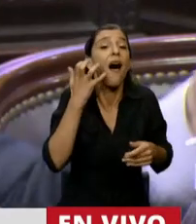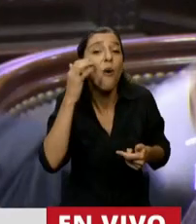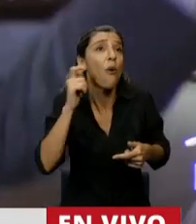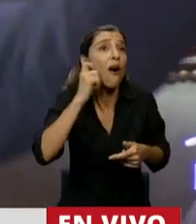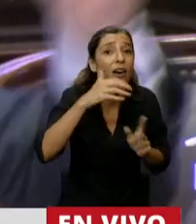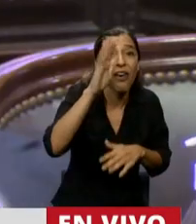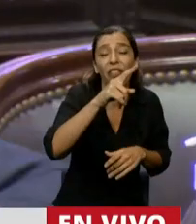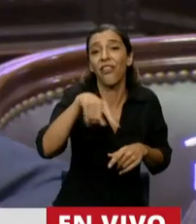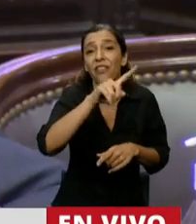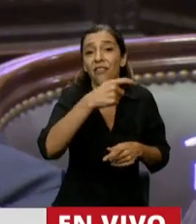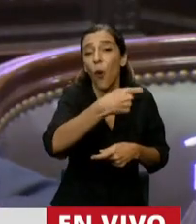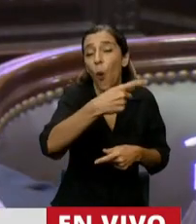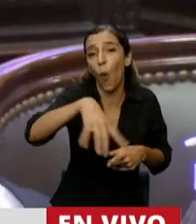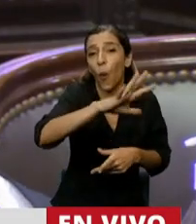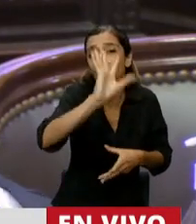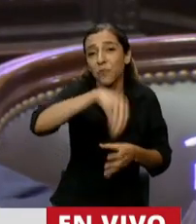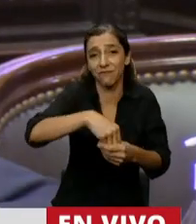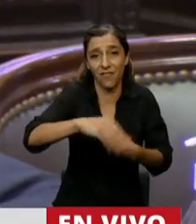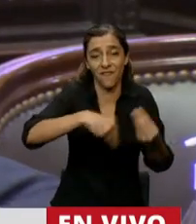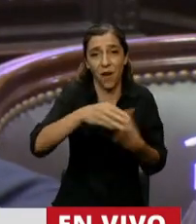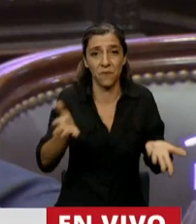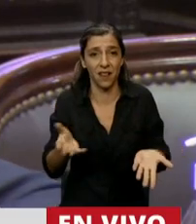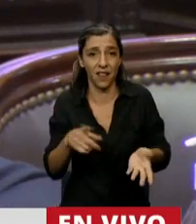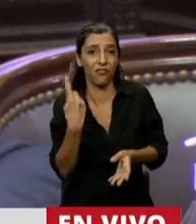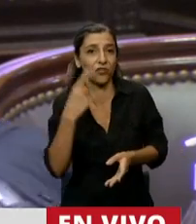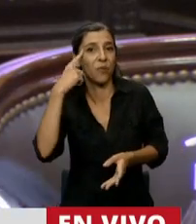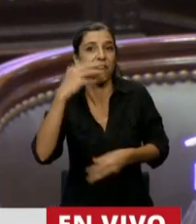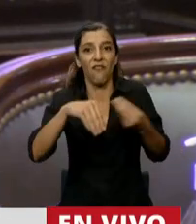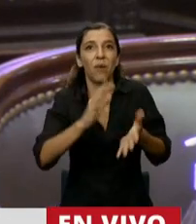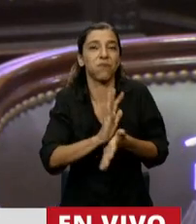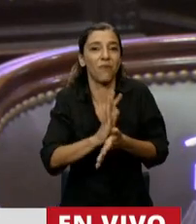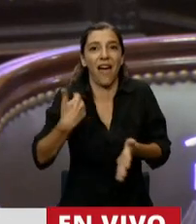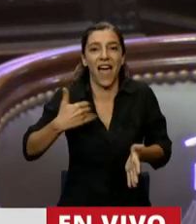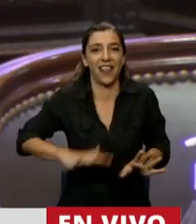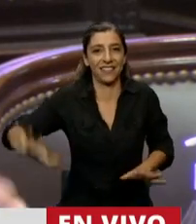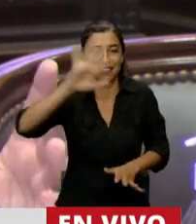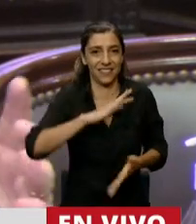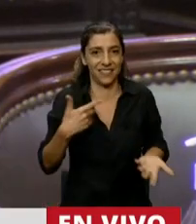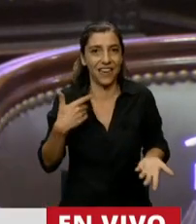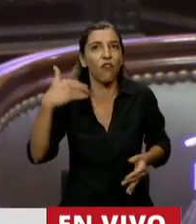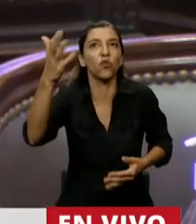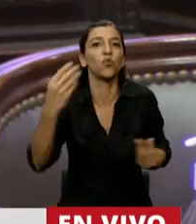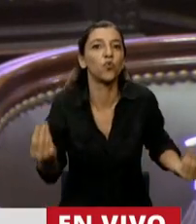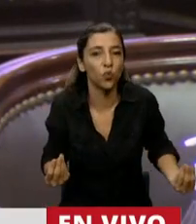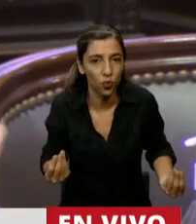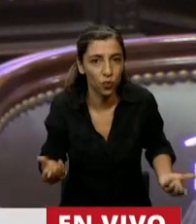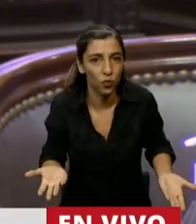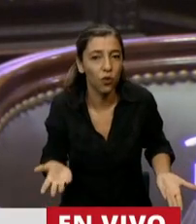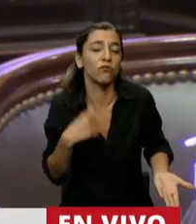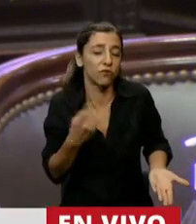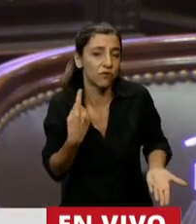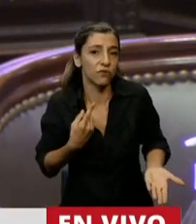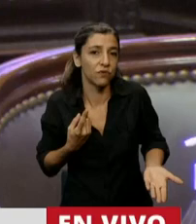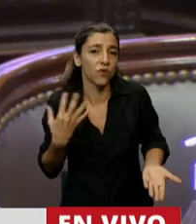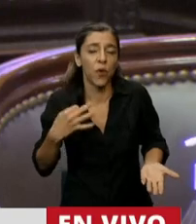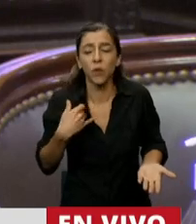futuro para sus hijos, para sus nietos, para aquella Argentina que soñamos. Entonces, nos encontramos con... La